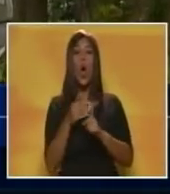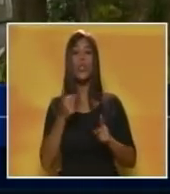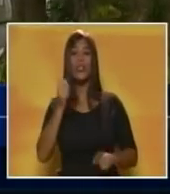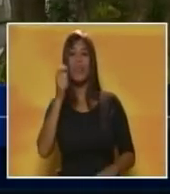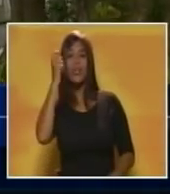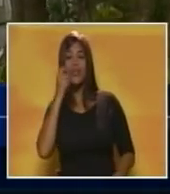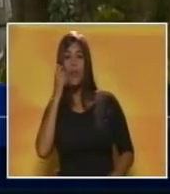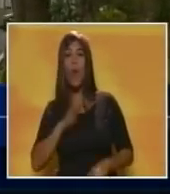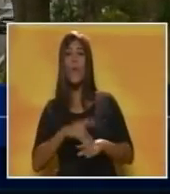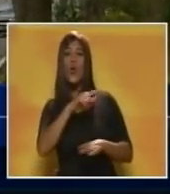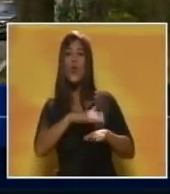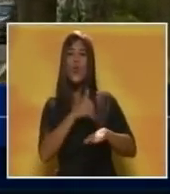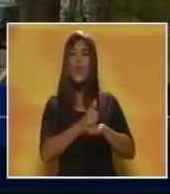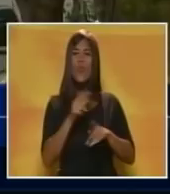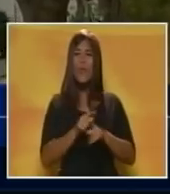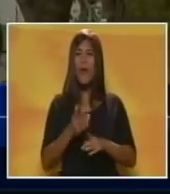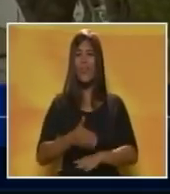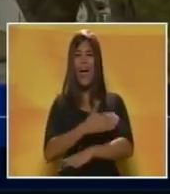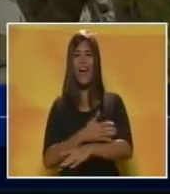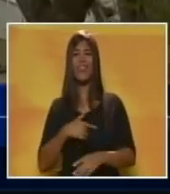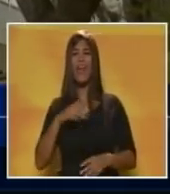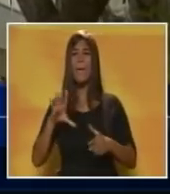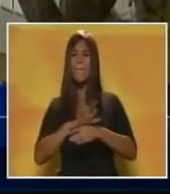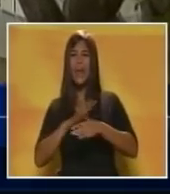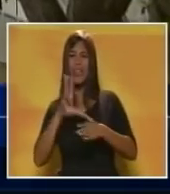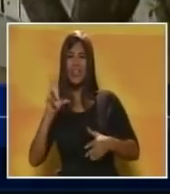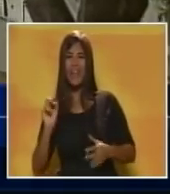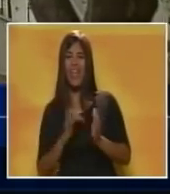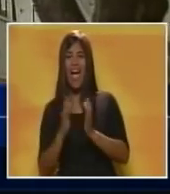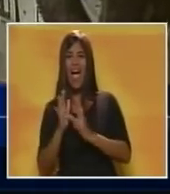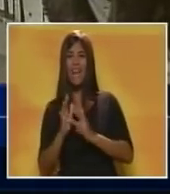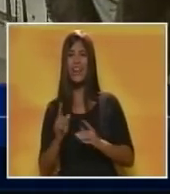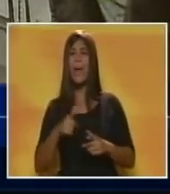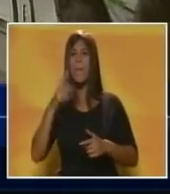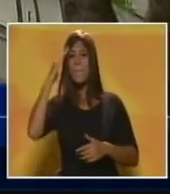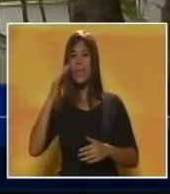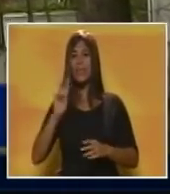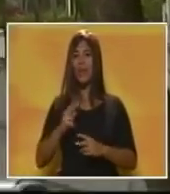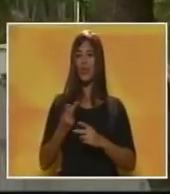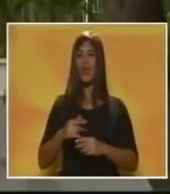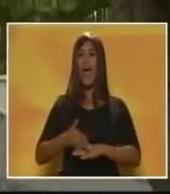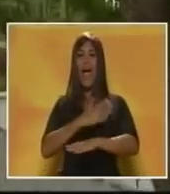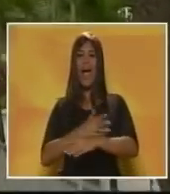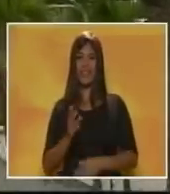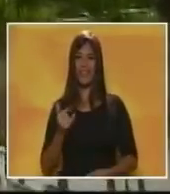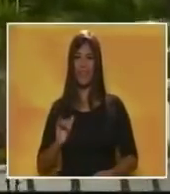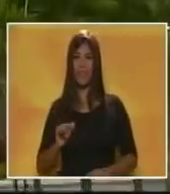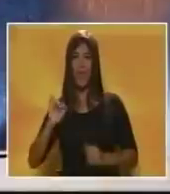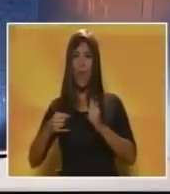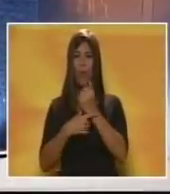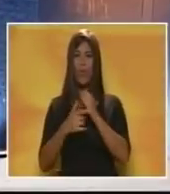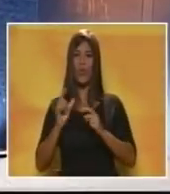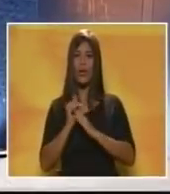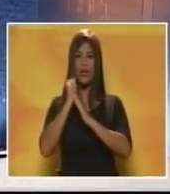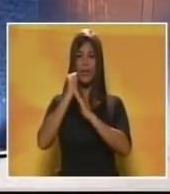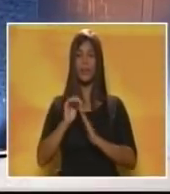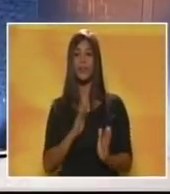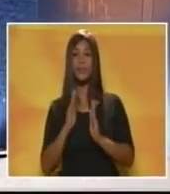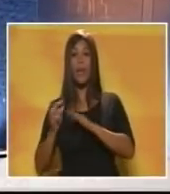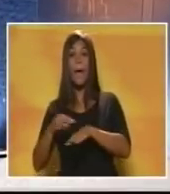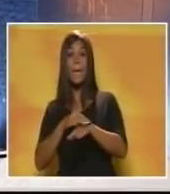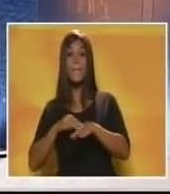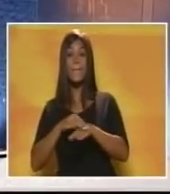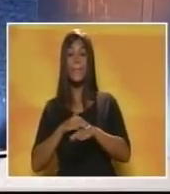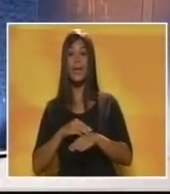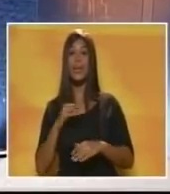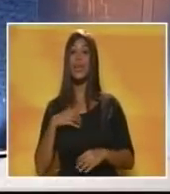en el alzamiento de un grupo de militares encabezado por Juan Guaidó el pasado 30 de abril. El ministro